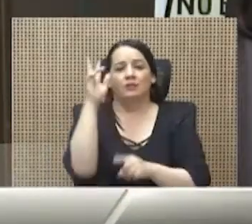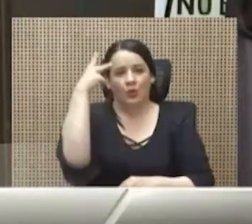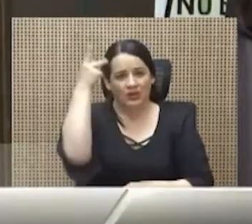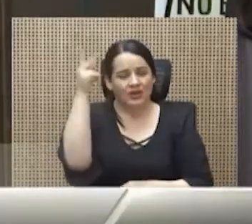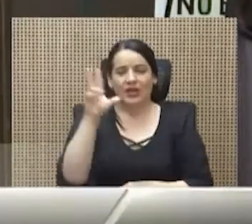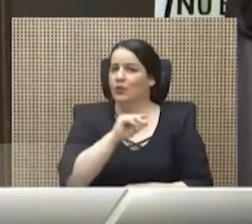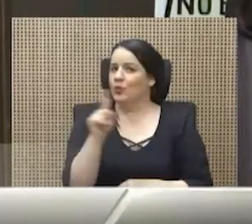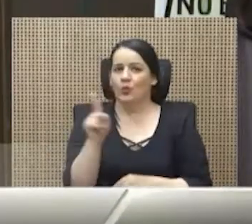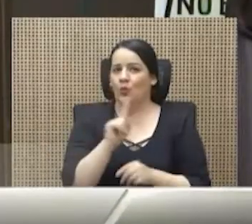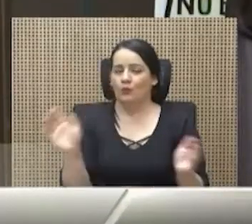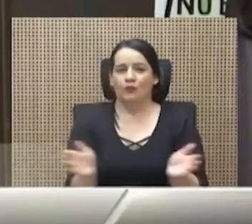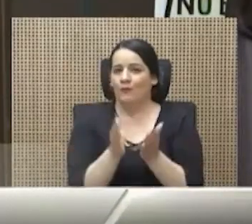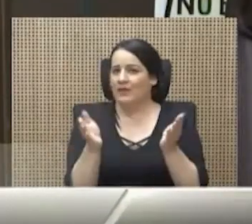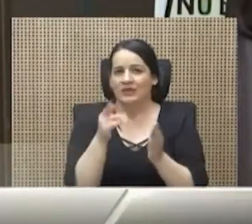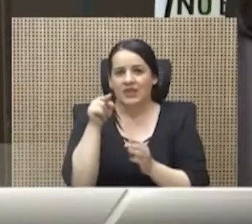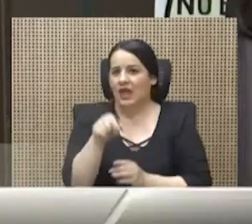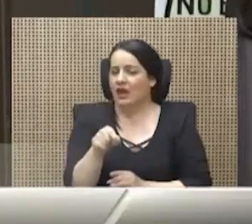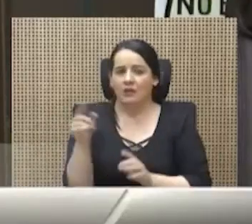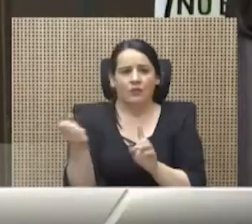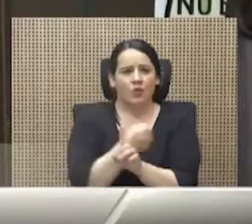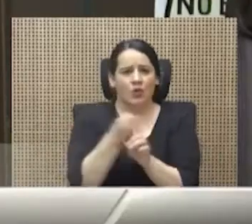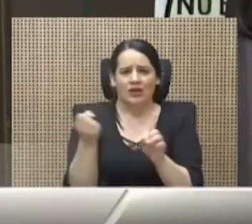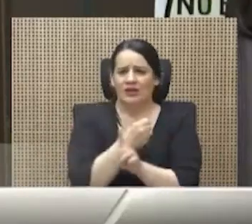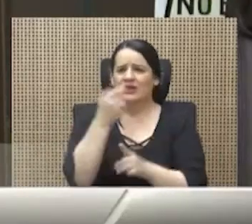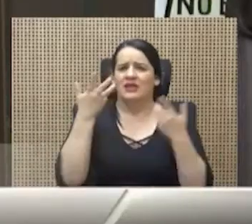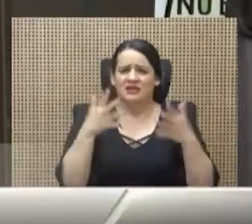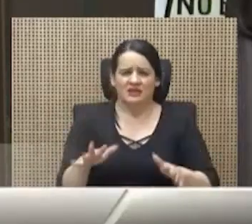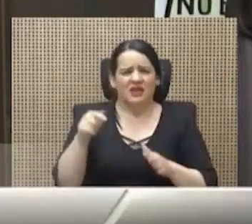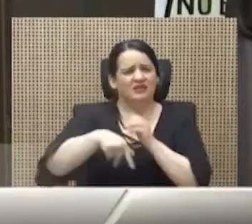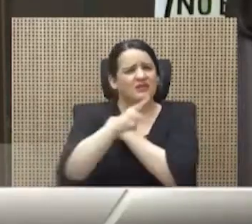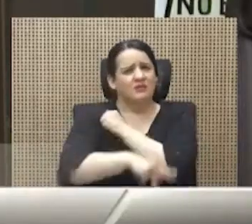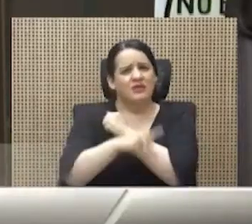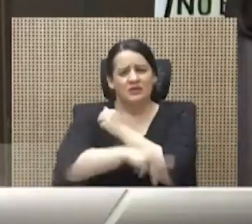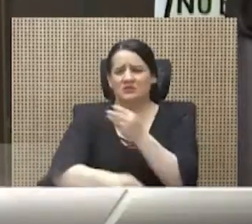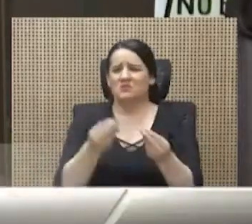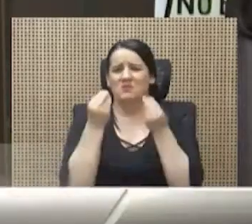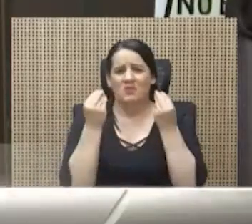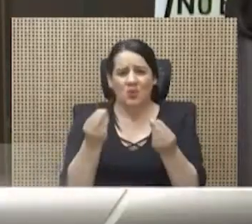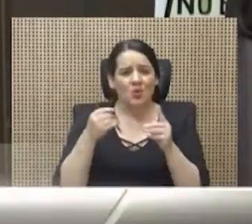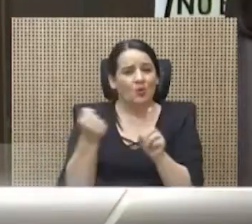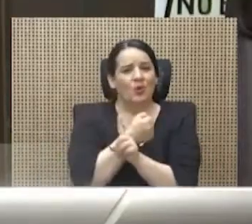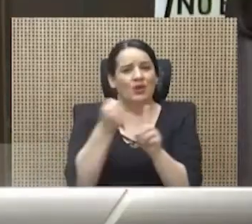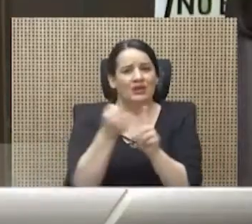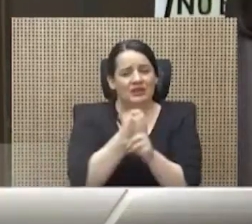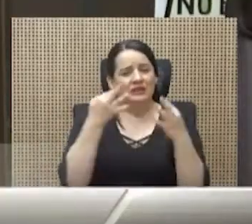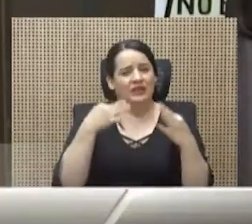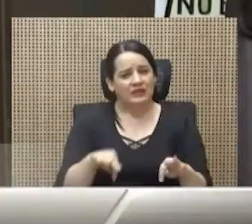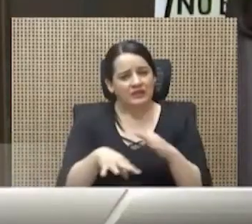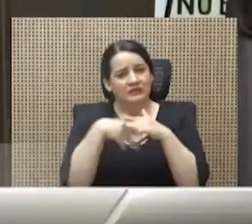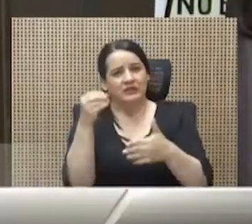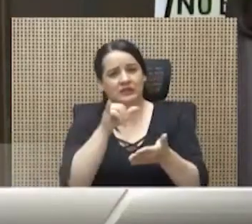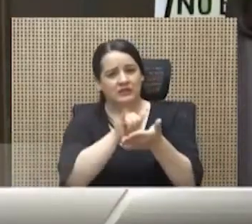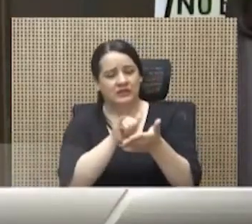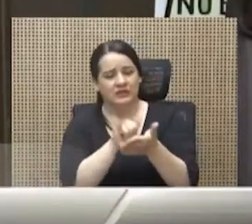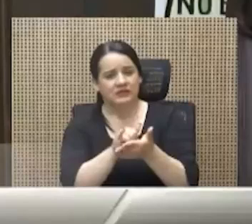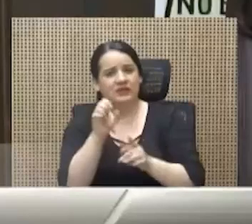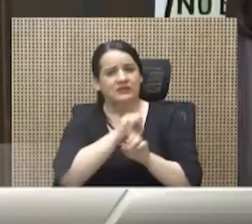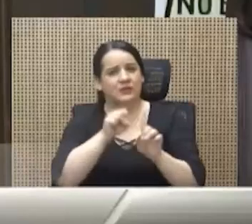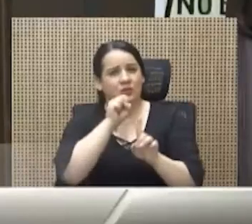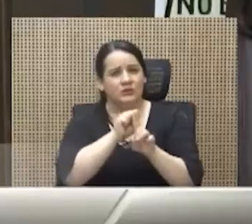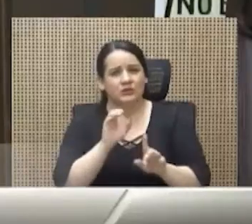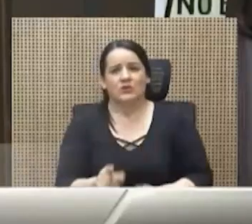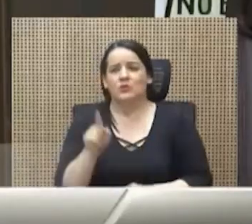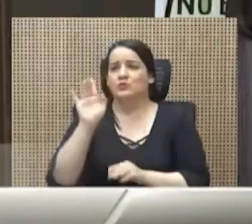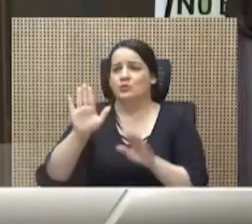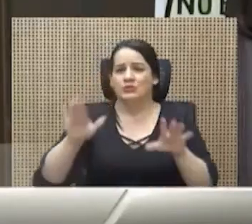de no fomentar violencia. Este es un país que ya es bastante violento, que está intentando salir de ese círculo y sus acciones lo que hacen es